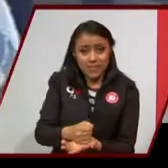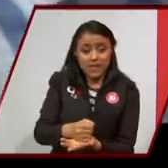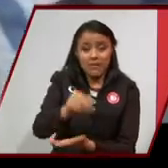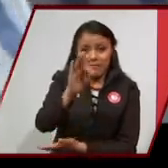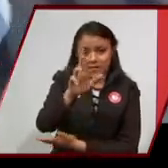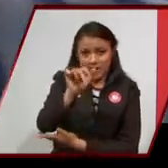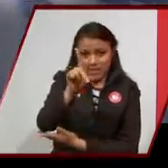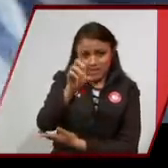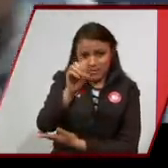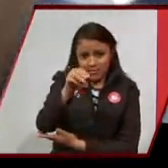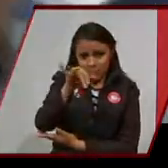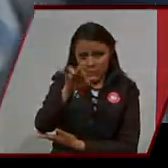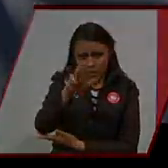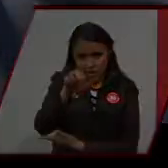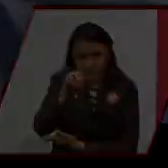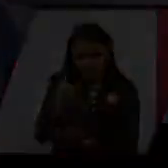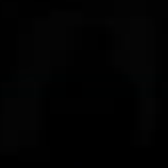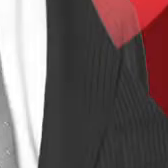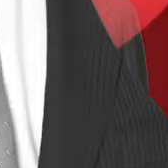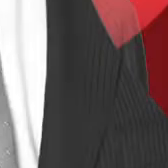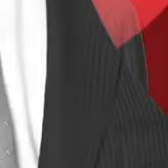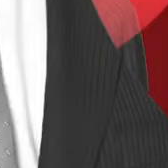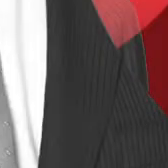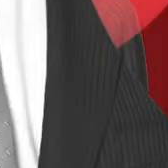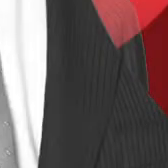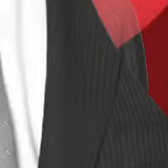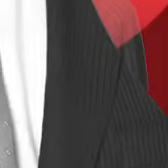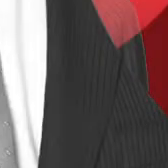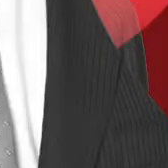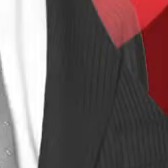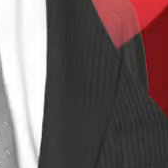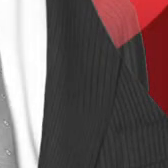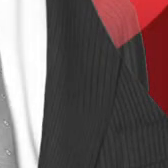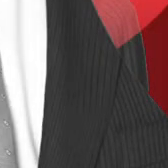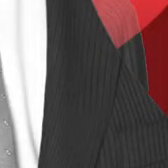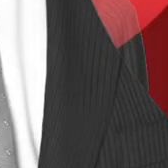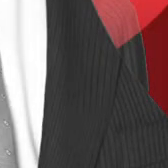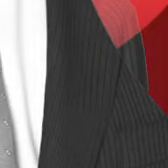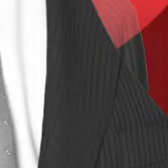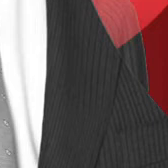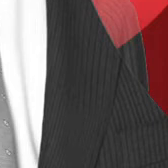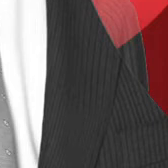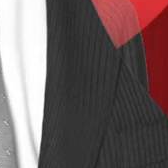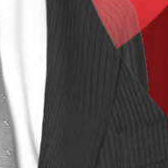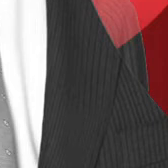Fernando Moreno.